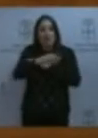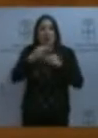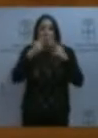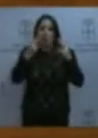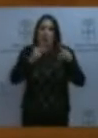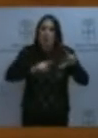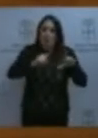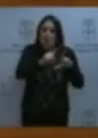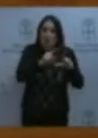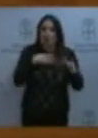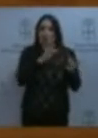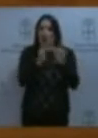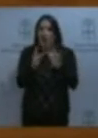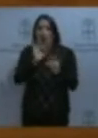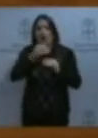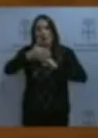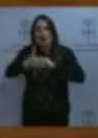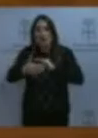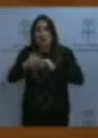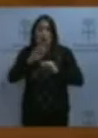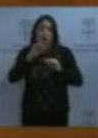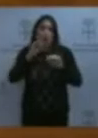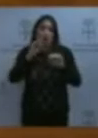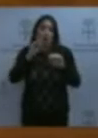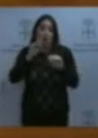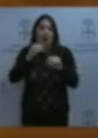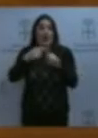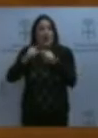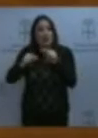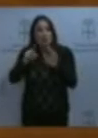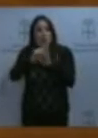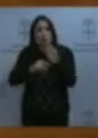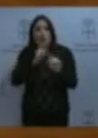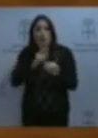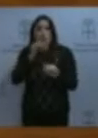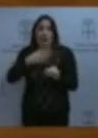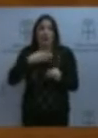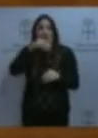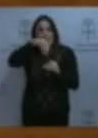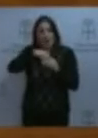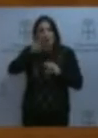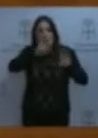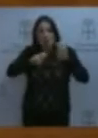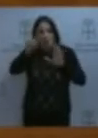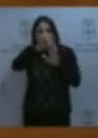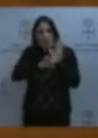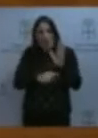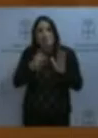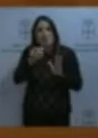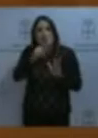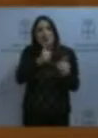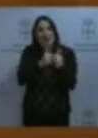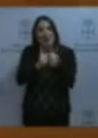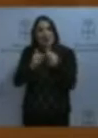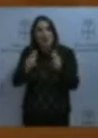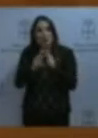interactivos y a las fichas de inventariado o catalogación de los elementos y la gestión de su posicionamiento en buscadores, la participación de los diferentes agentes sociales,